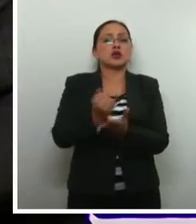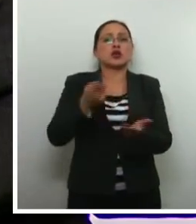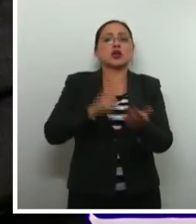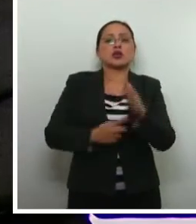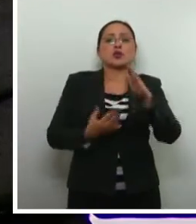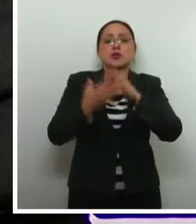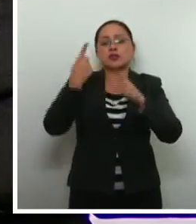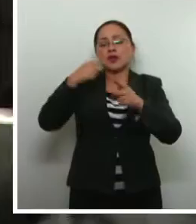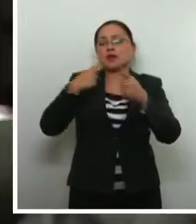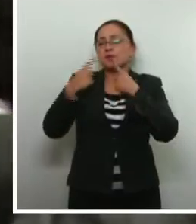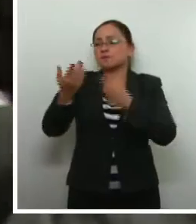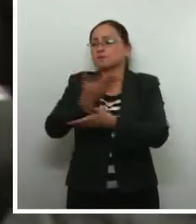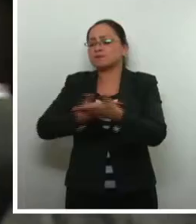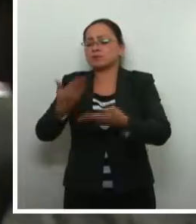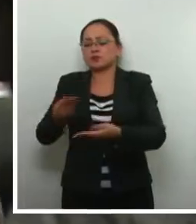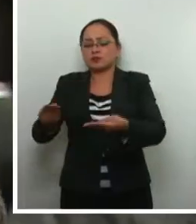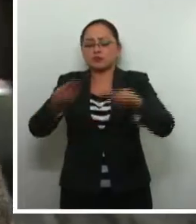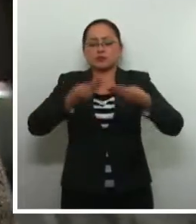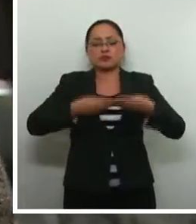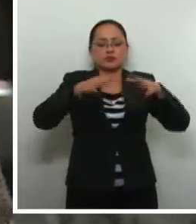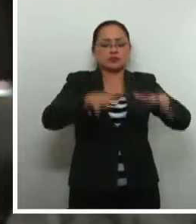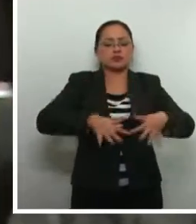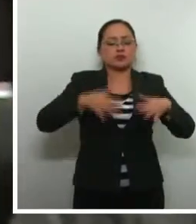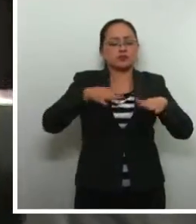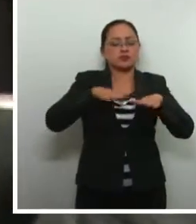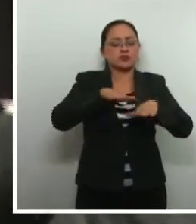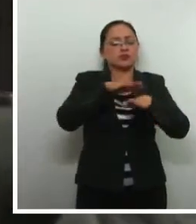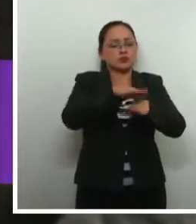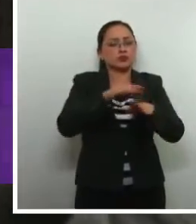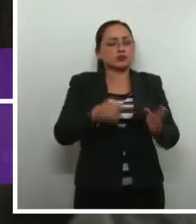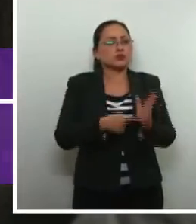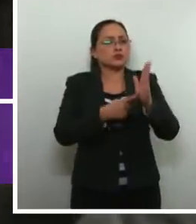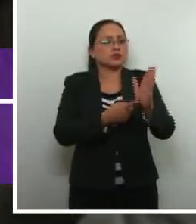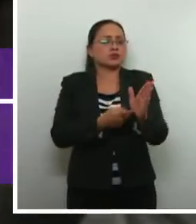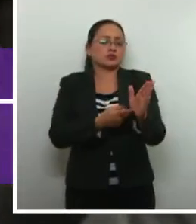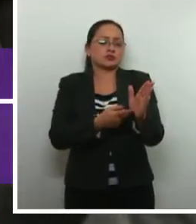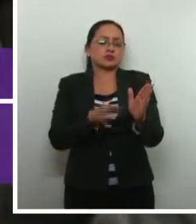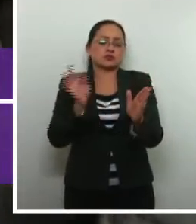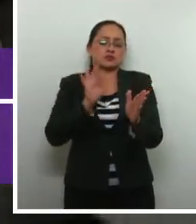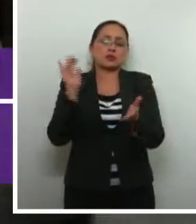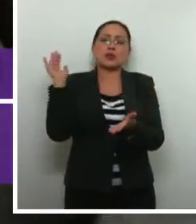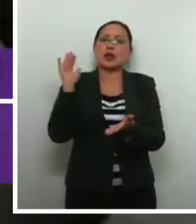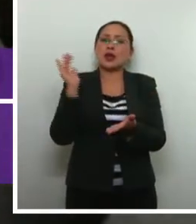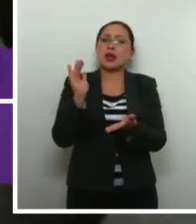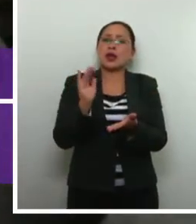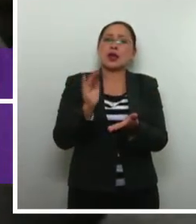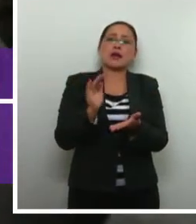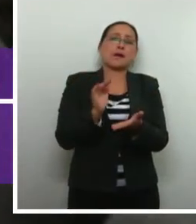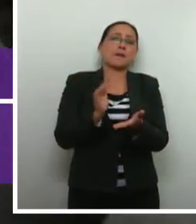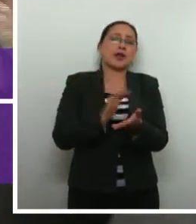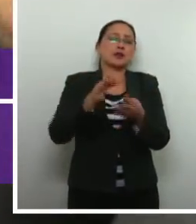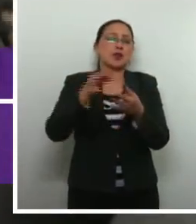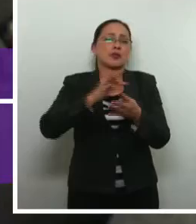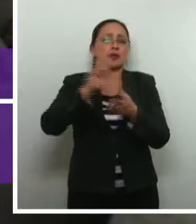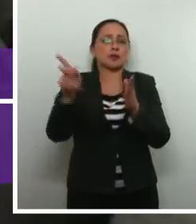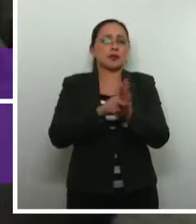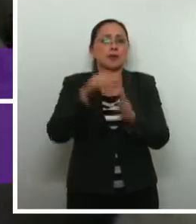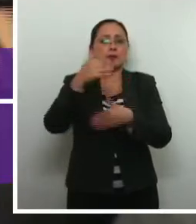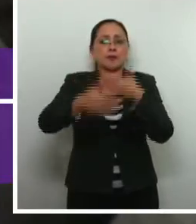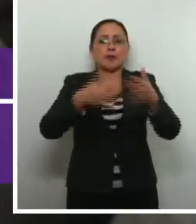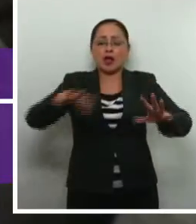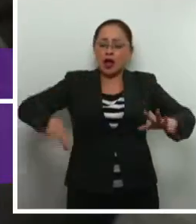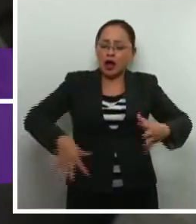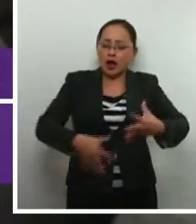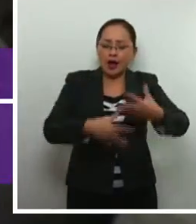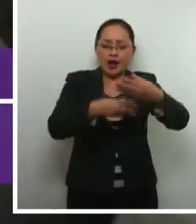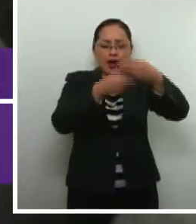la mesa de consulta y traída al Pleno a propósito de reducir el número de reservas procesándolas